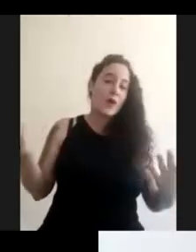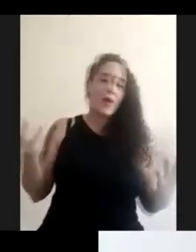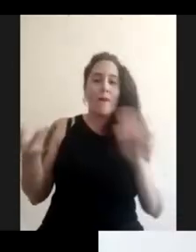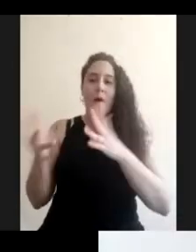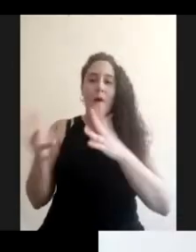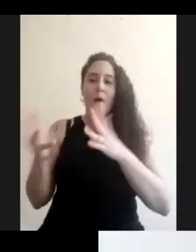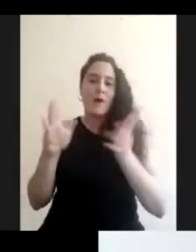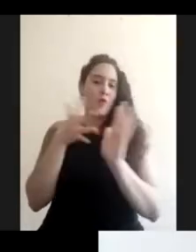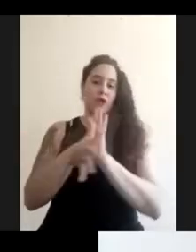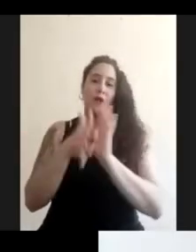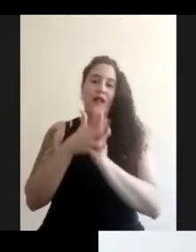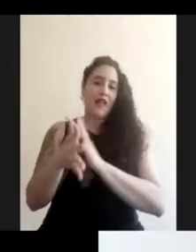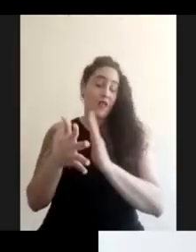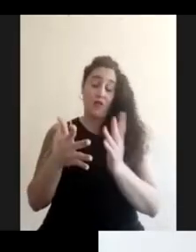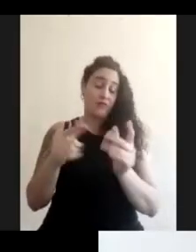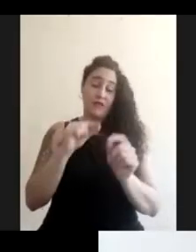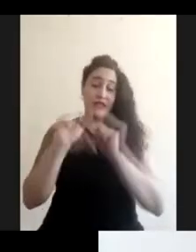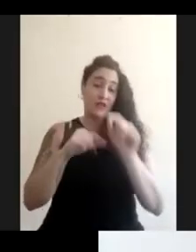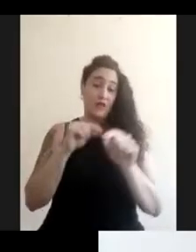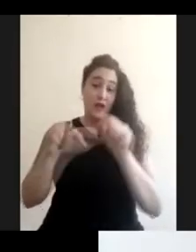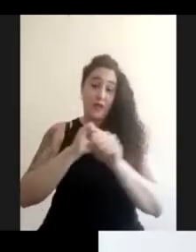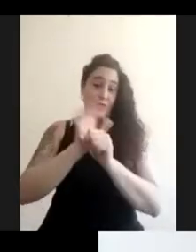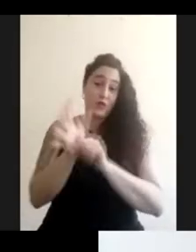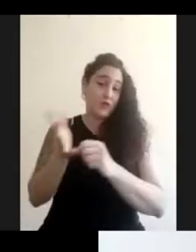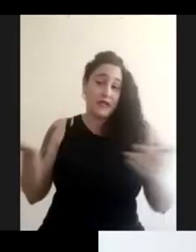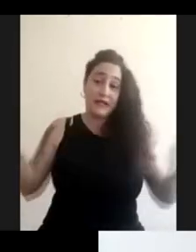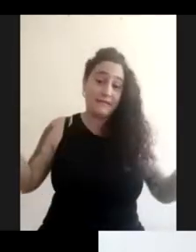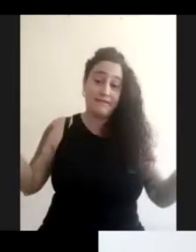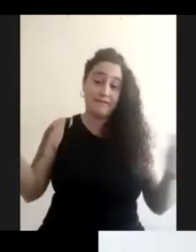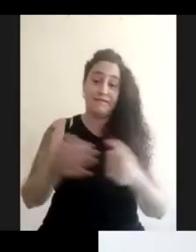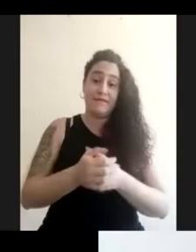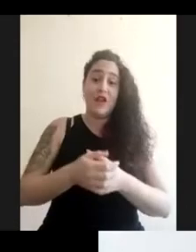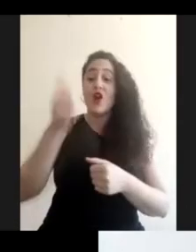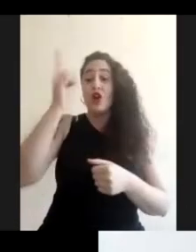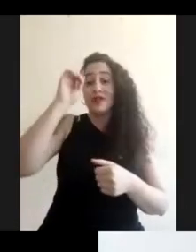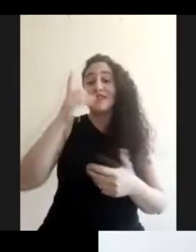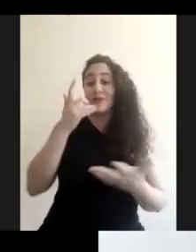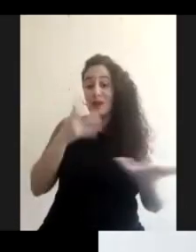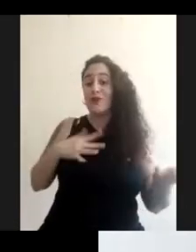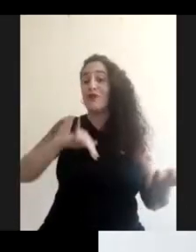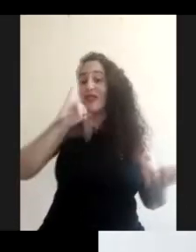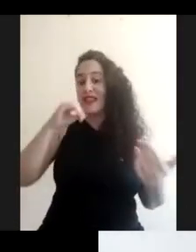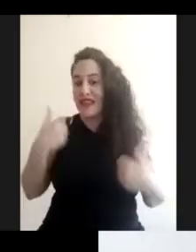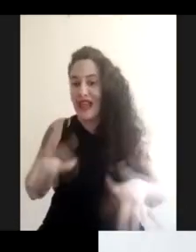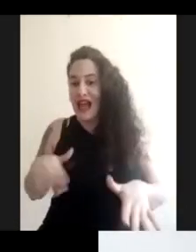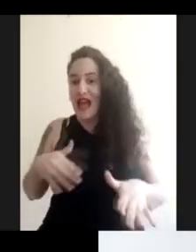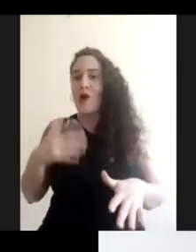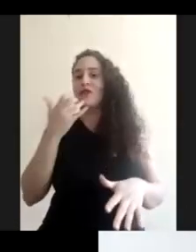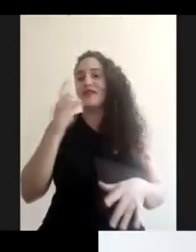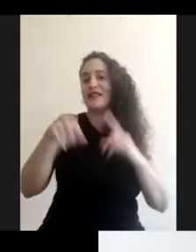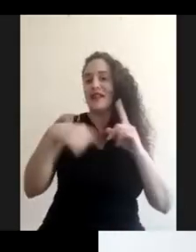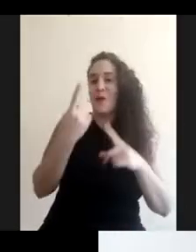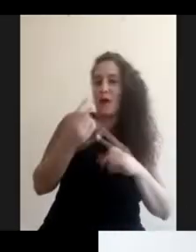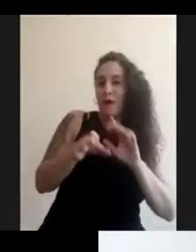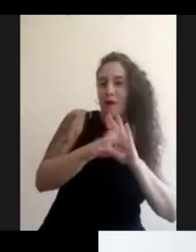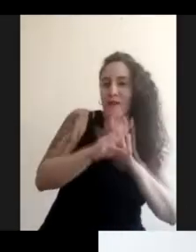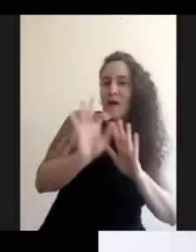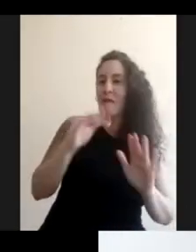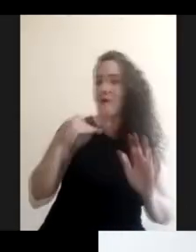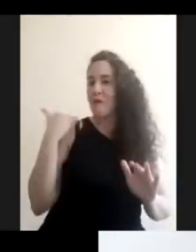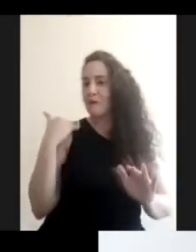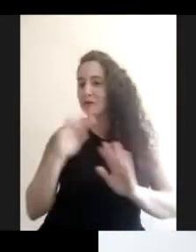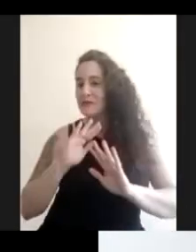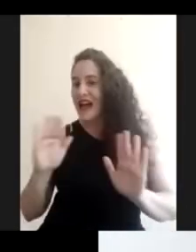el coronavirus. No sé si con esto es suficiente y ya pasamos y luego retomo o si sigo un poco